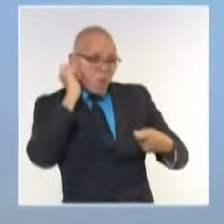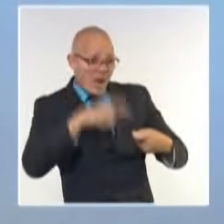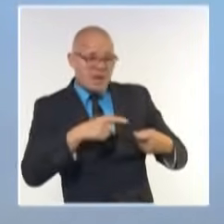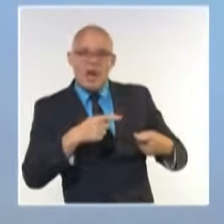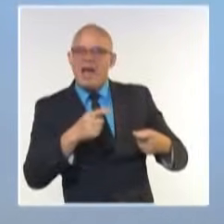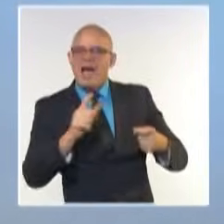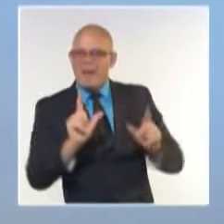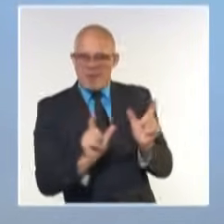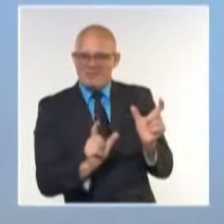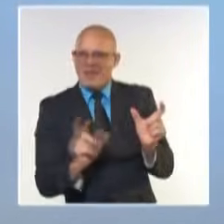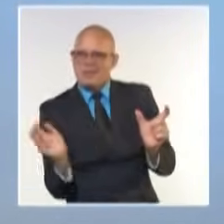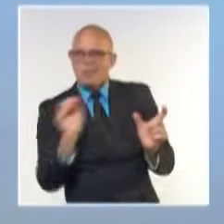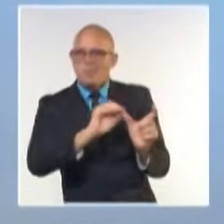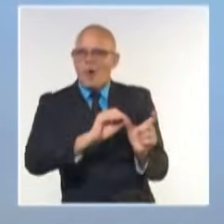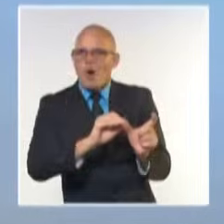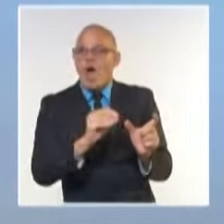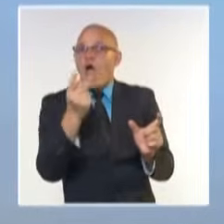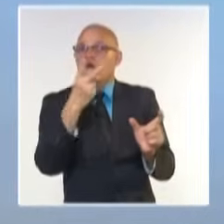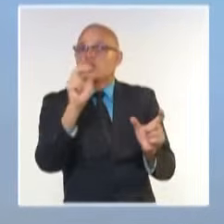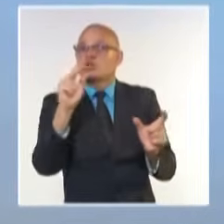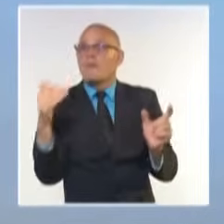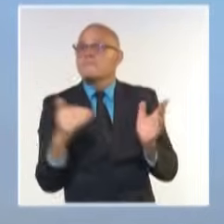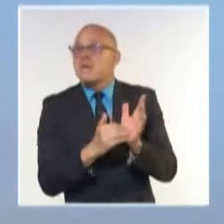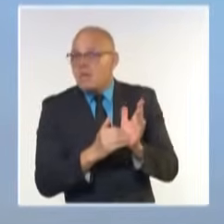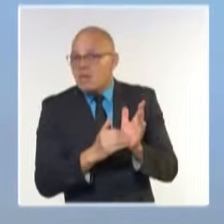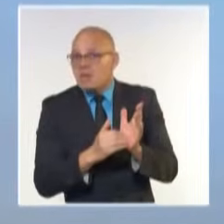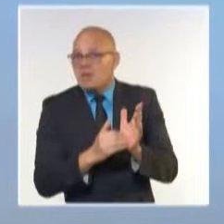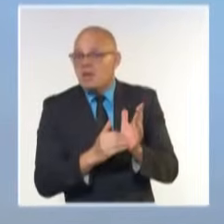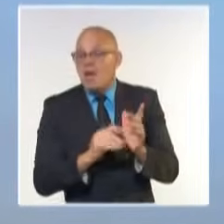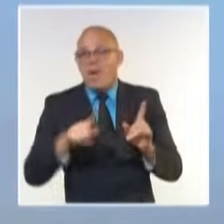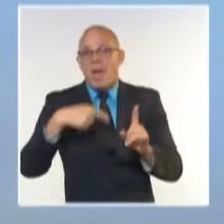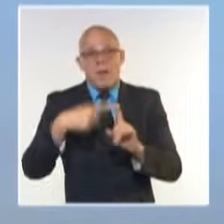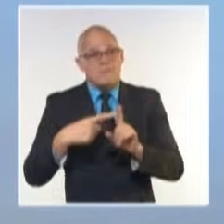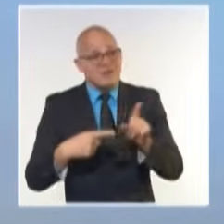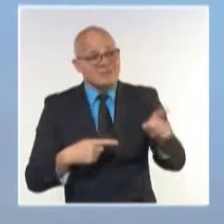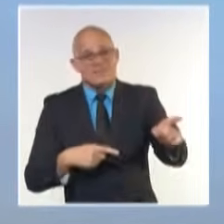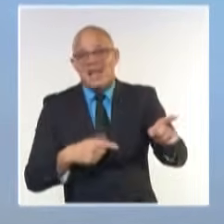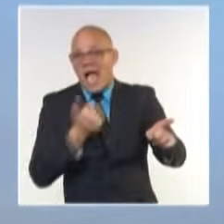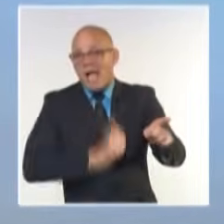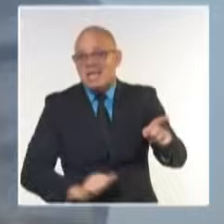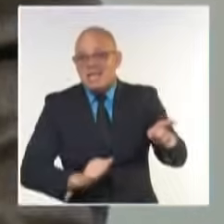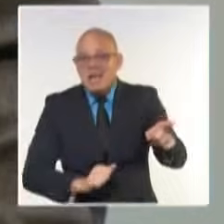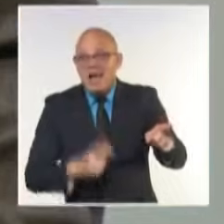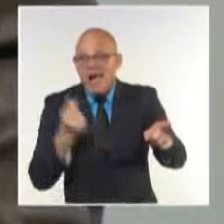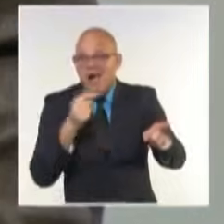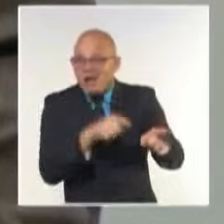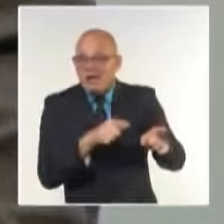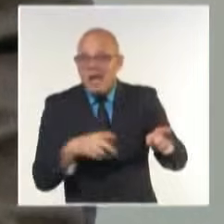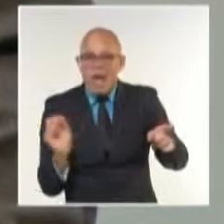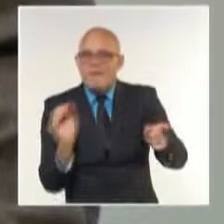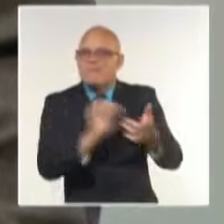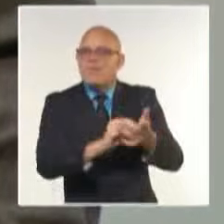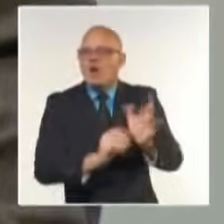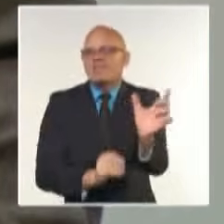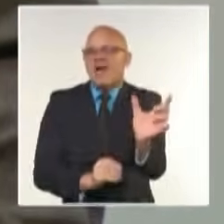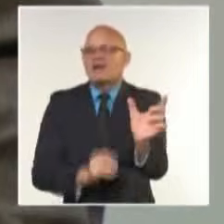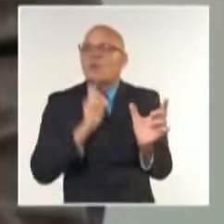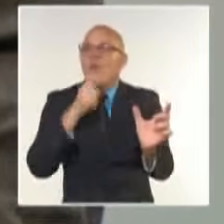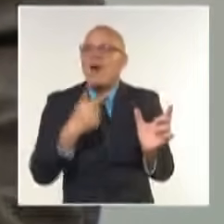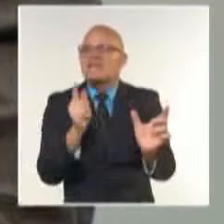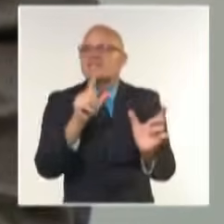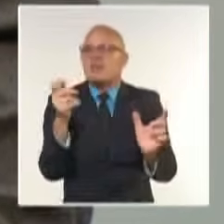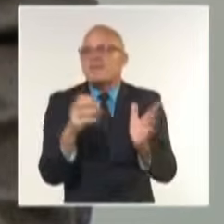segunda 100.000 pesos. Es decir, que evidencia ese concierto previo. Pero además, la directora económica de esta empresa